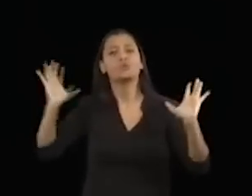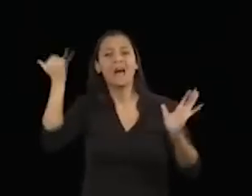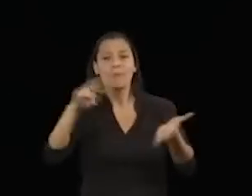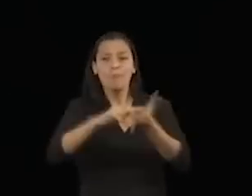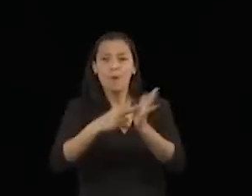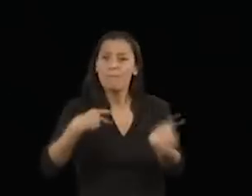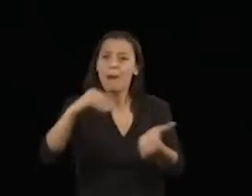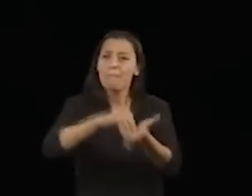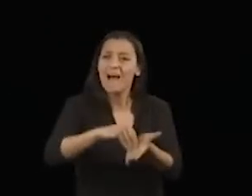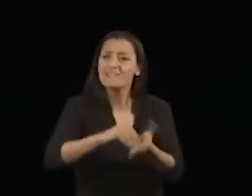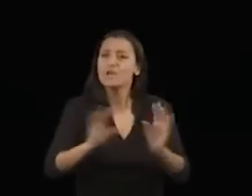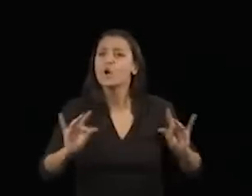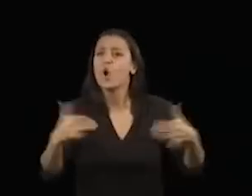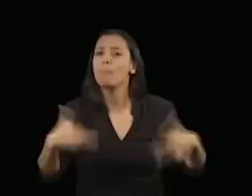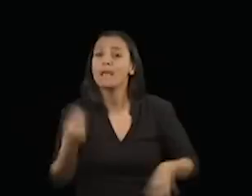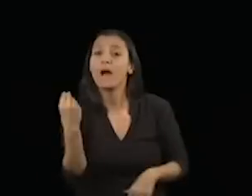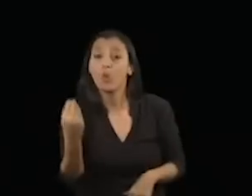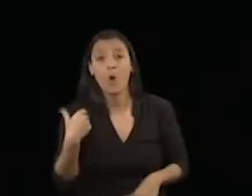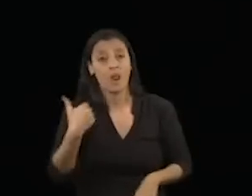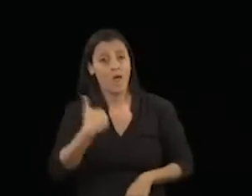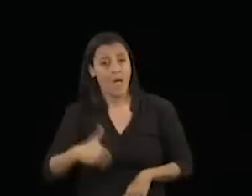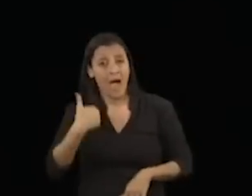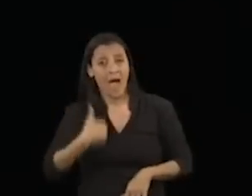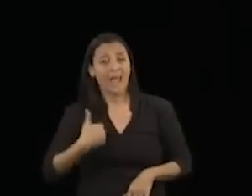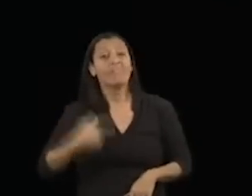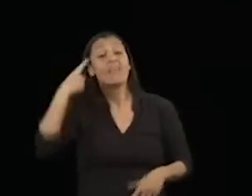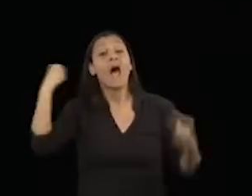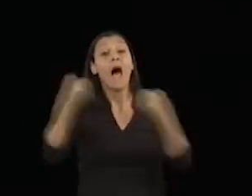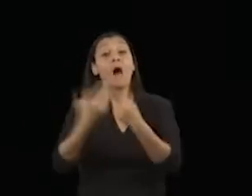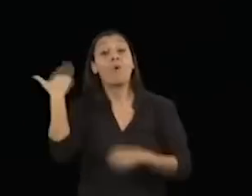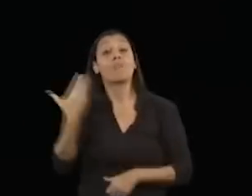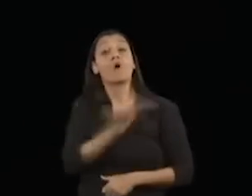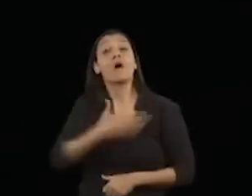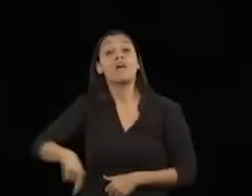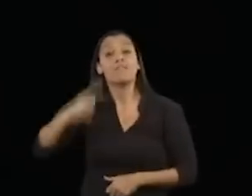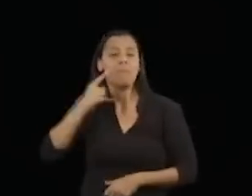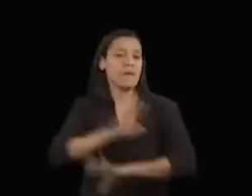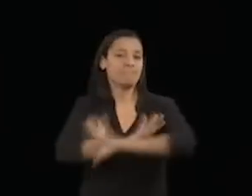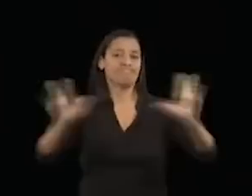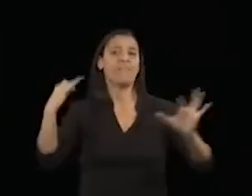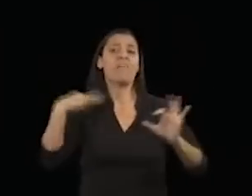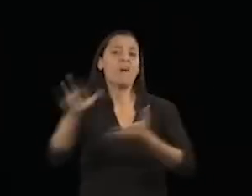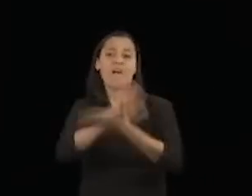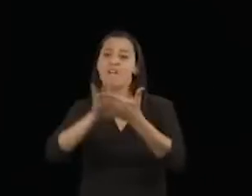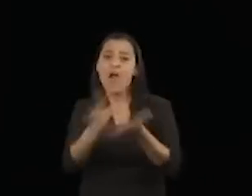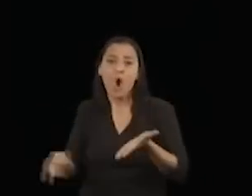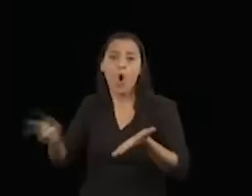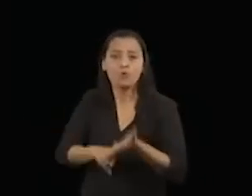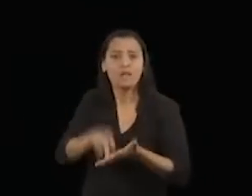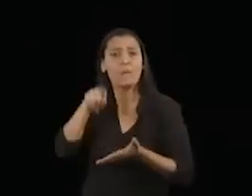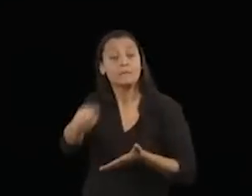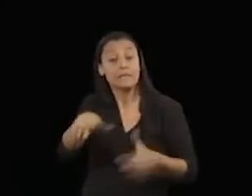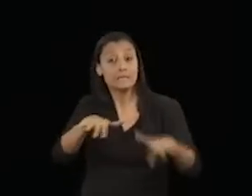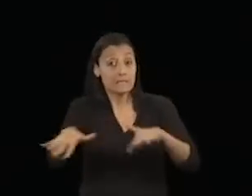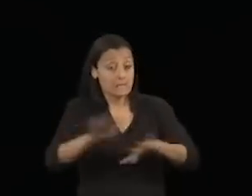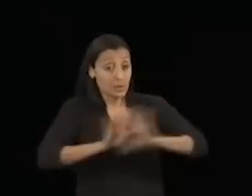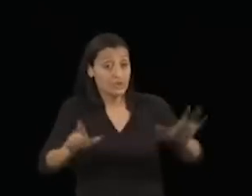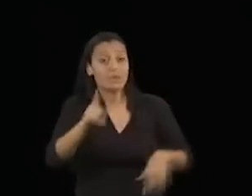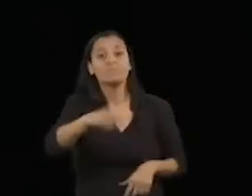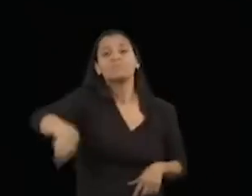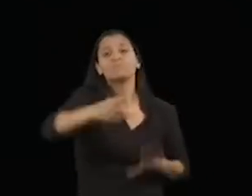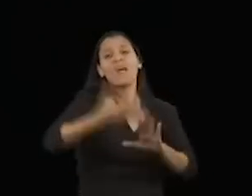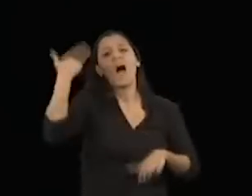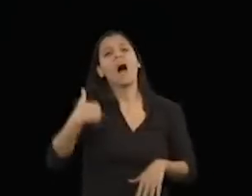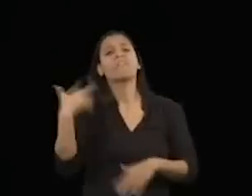problema que Argentina tenía caído el acuerdo con el Fondo Monetario Internacional. Era muy interesante porque cuando hablaban y decían que